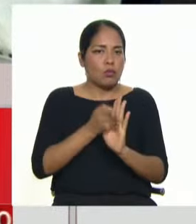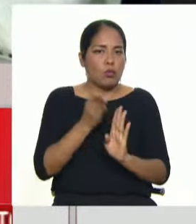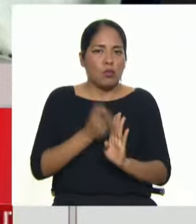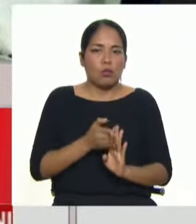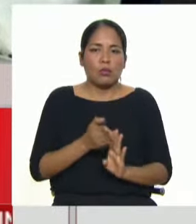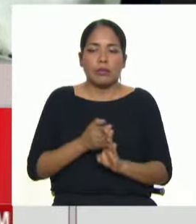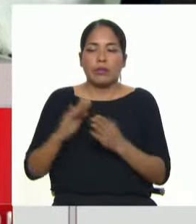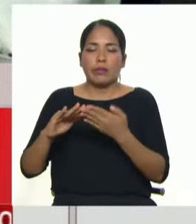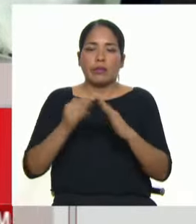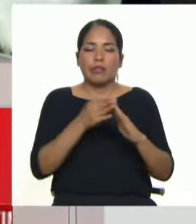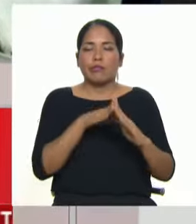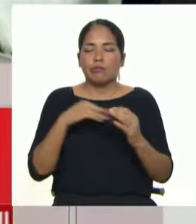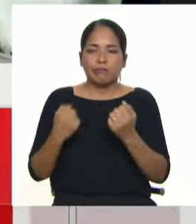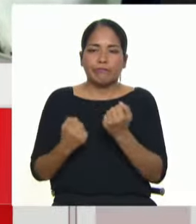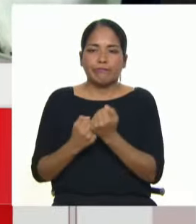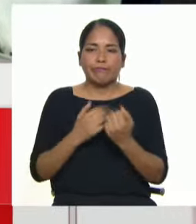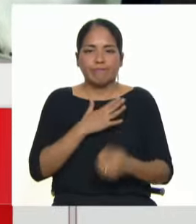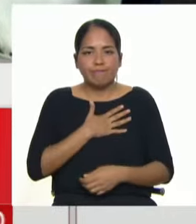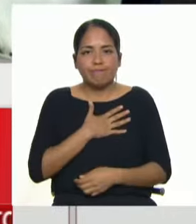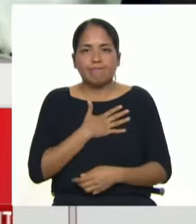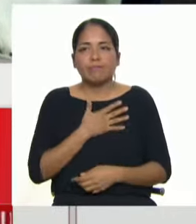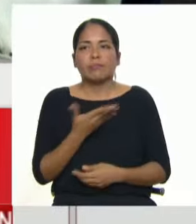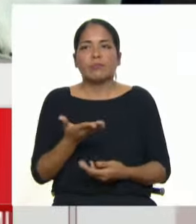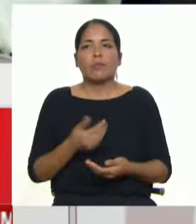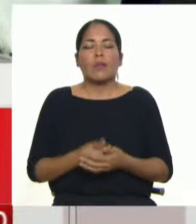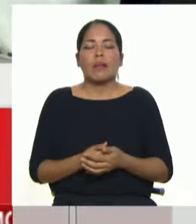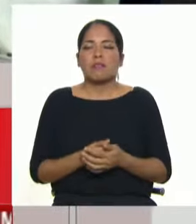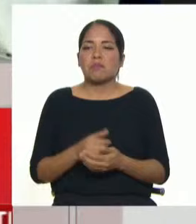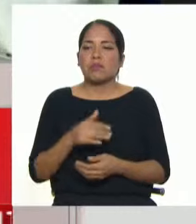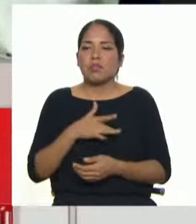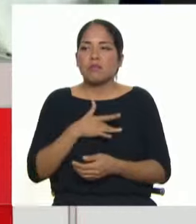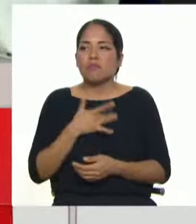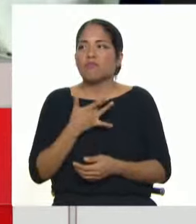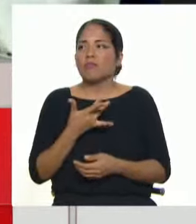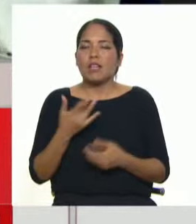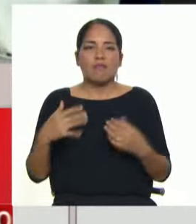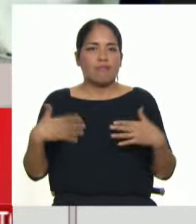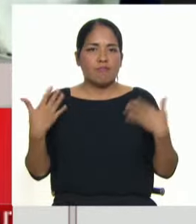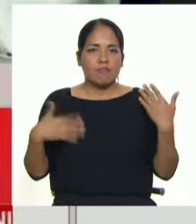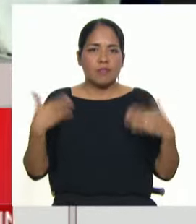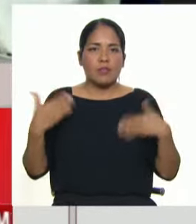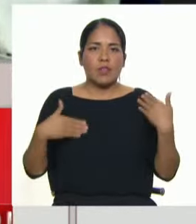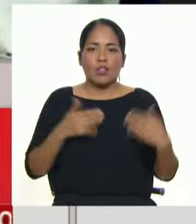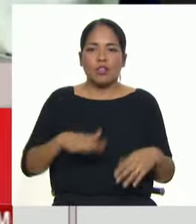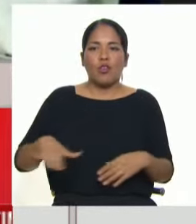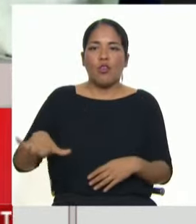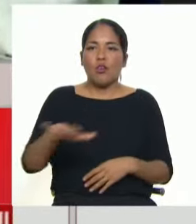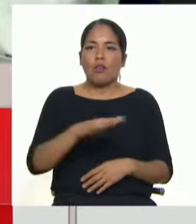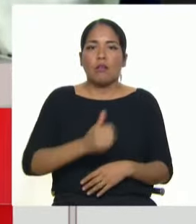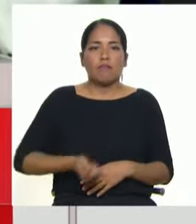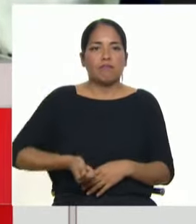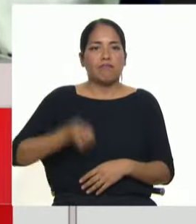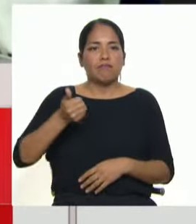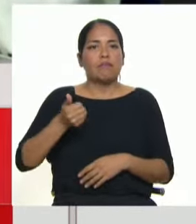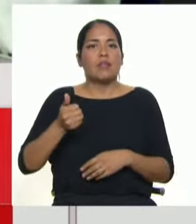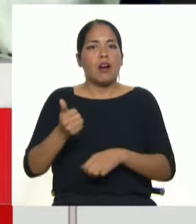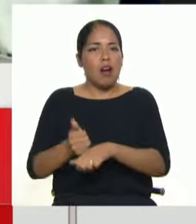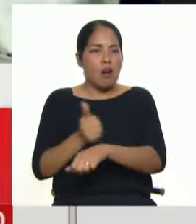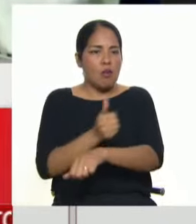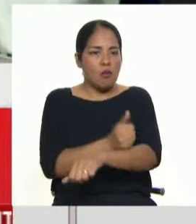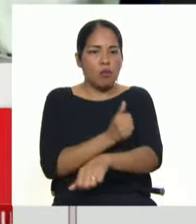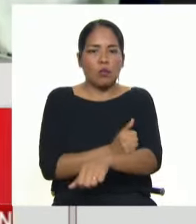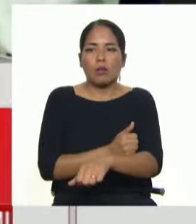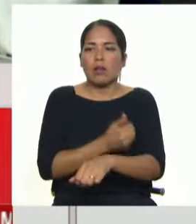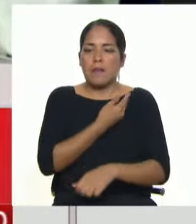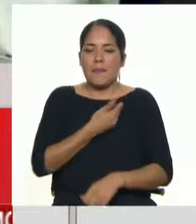población se solidariza con ellos, ¿no? Y es una gran alegría para todos nosotros, autoridades que hemos estado presentes ahí, el presidente